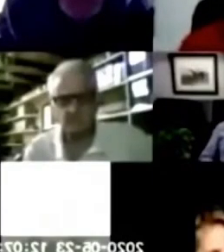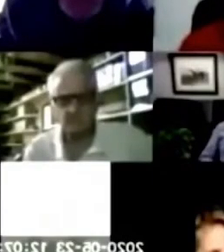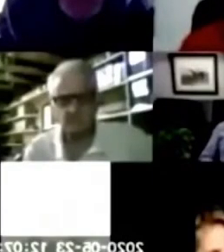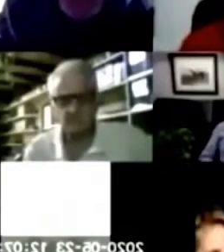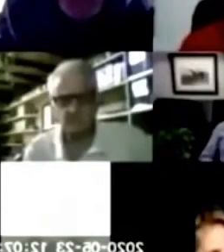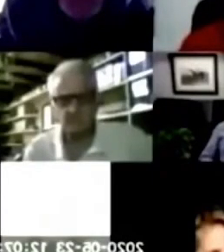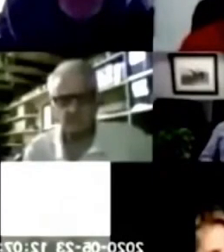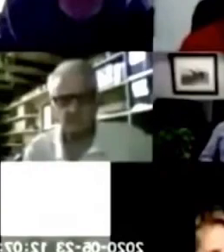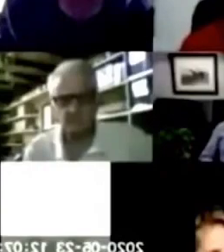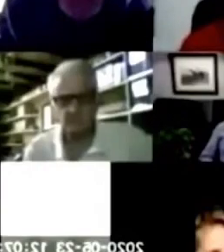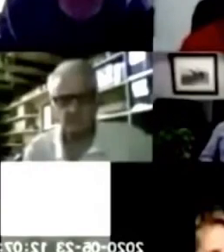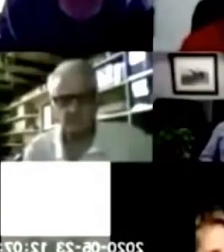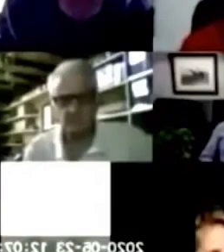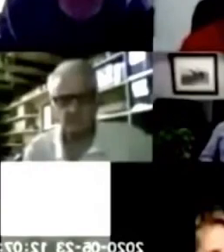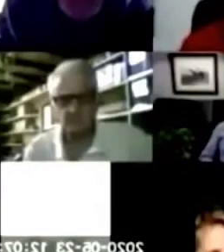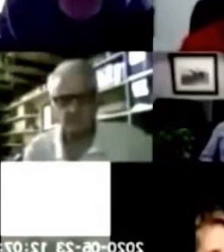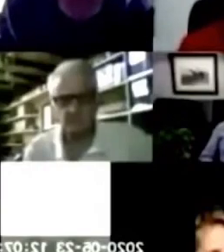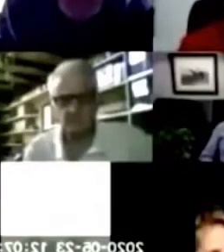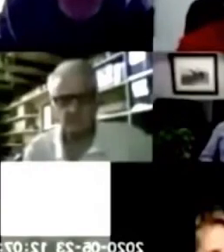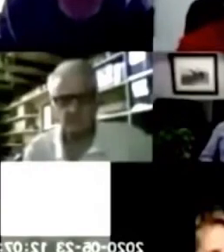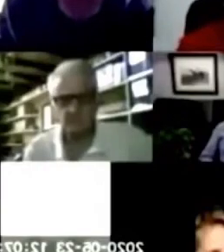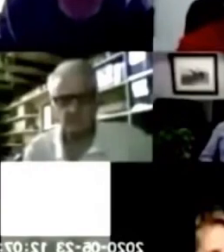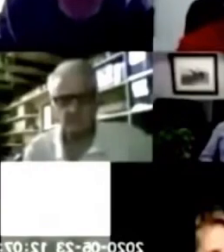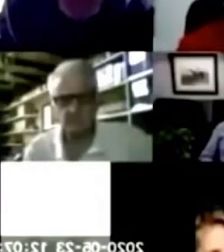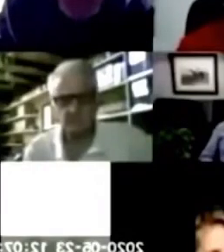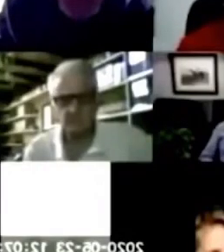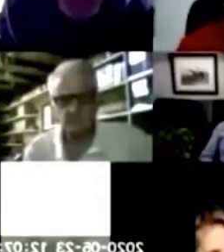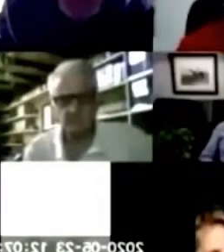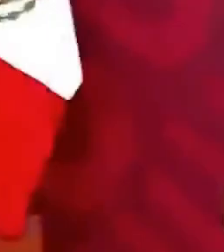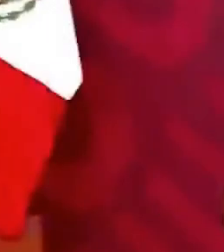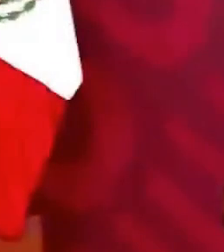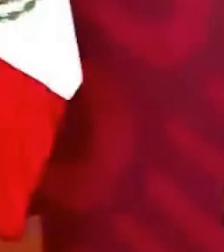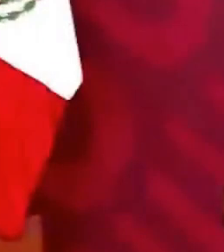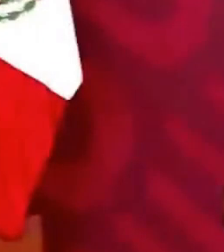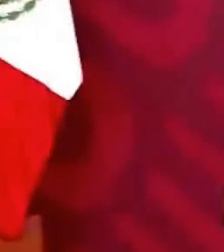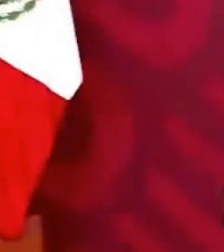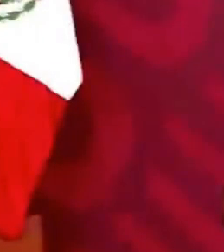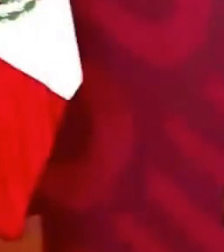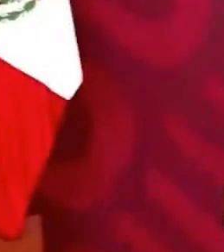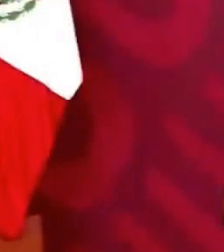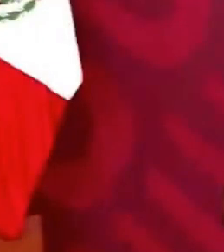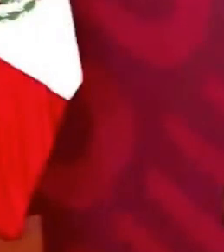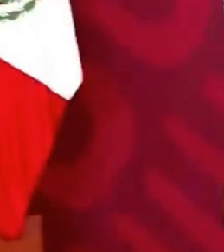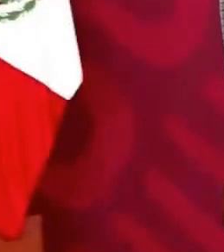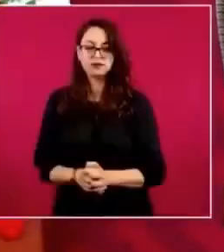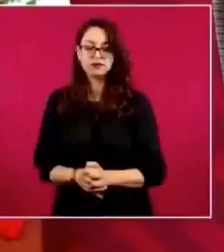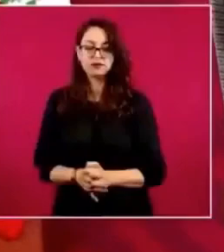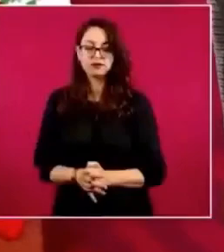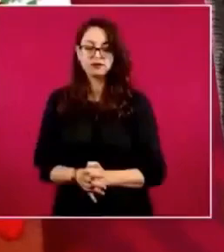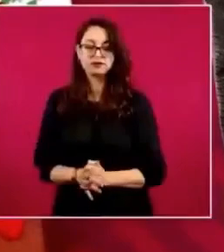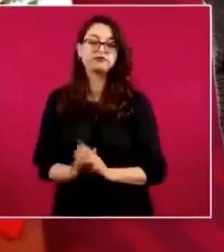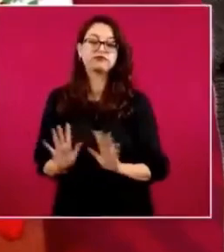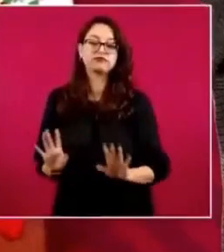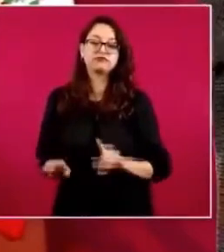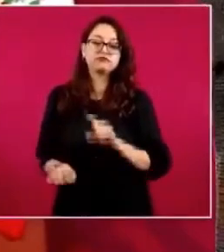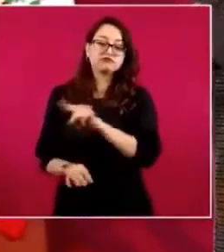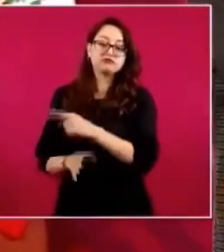les llega. Pero es a los únicos que ve es a ellos. Y ahí está el pronóstico, ¿no? No va a